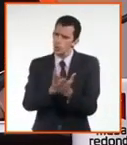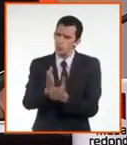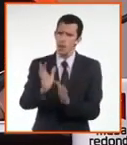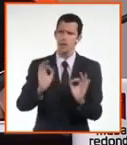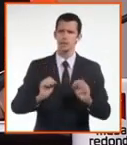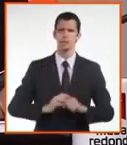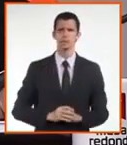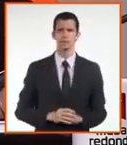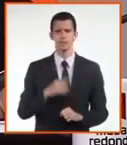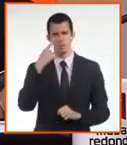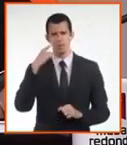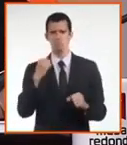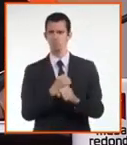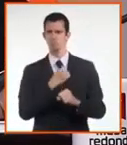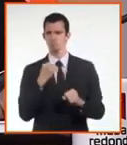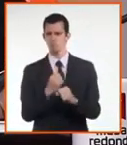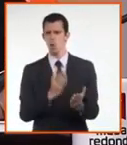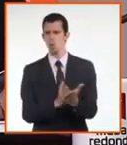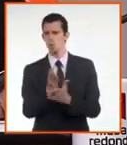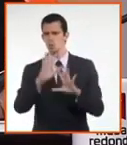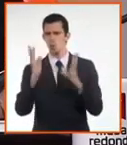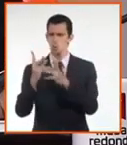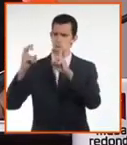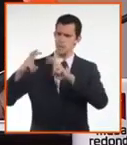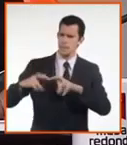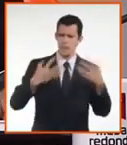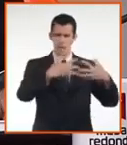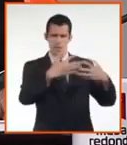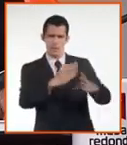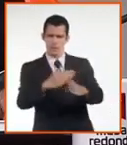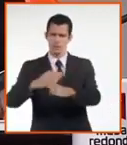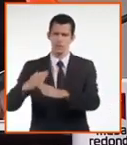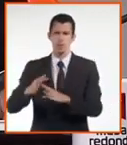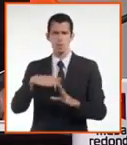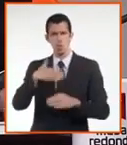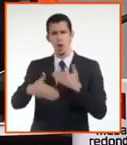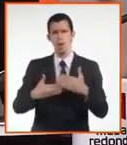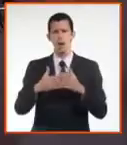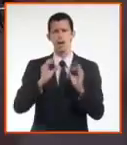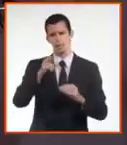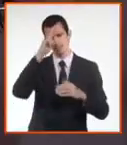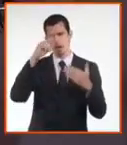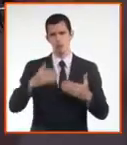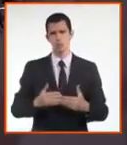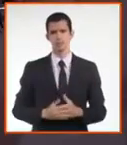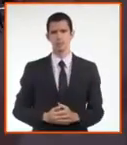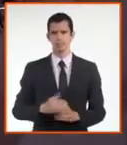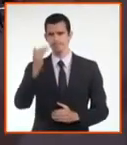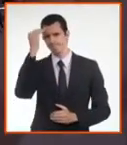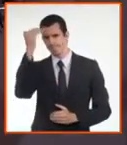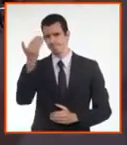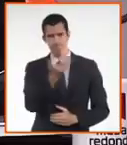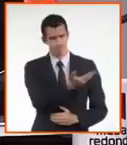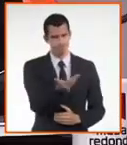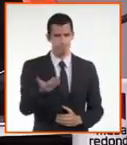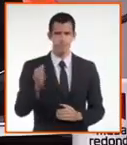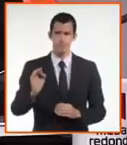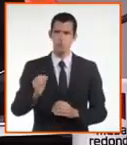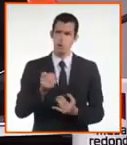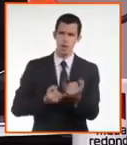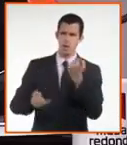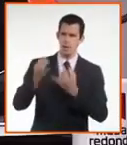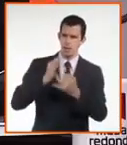es real y que estaba presente en la cotidianidad de cada uno de los de los cubanos gracias a ustedes por esta información